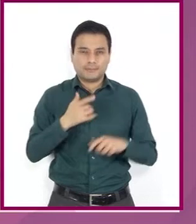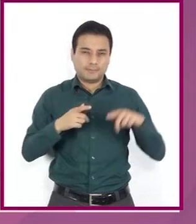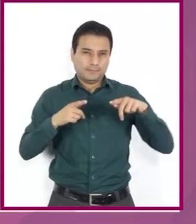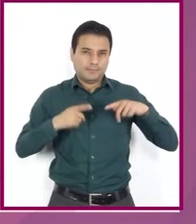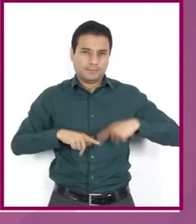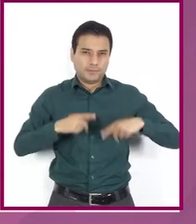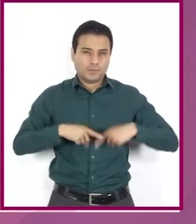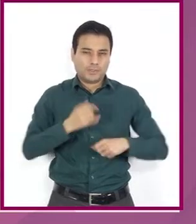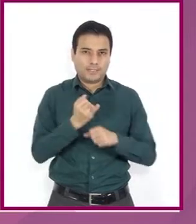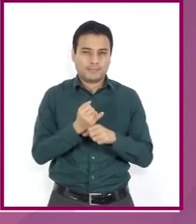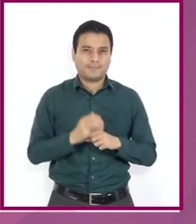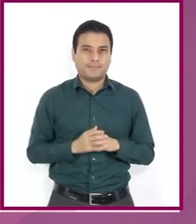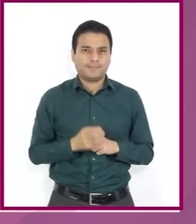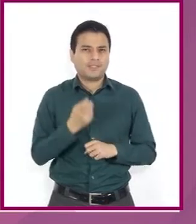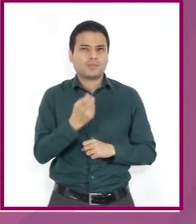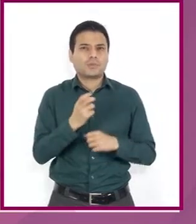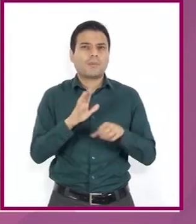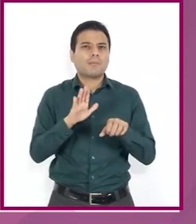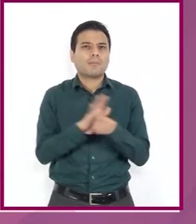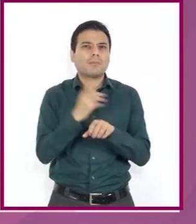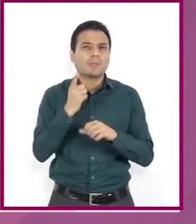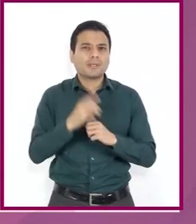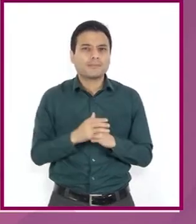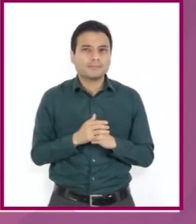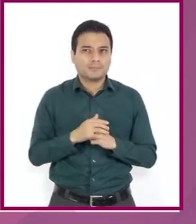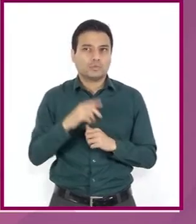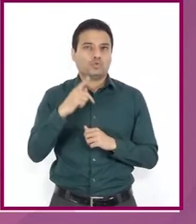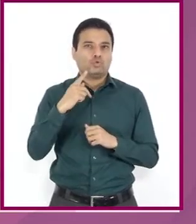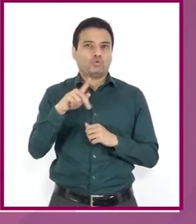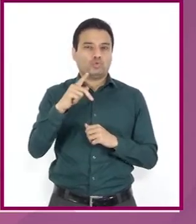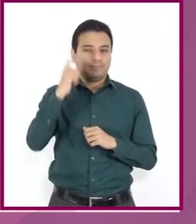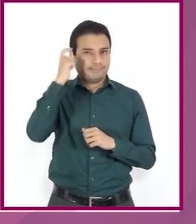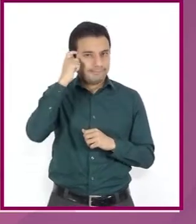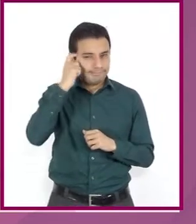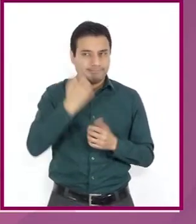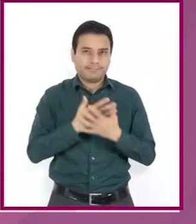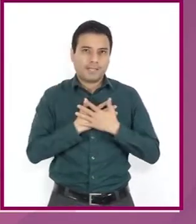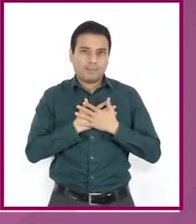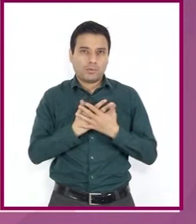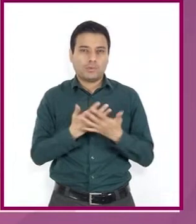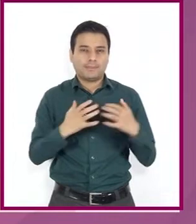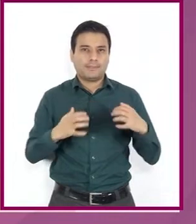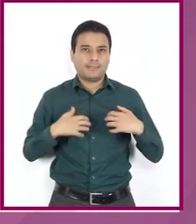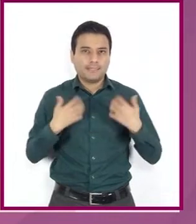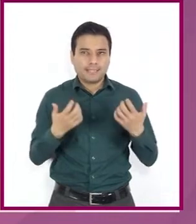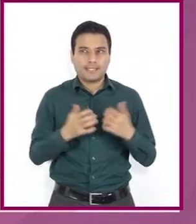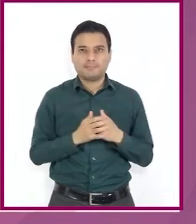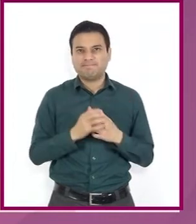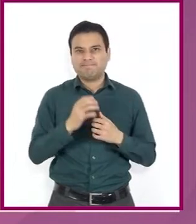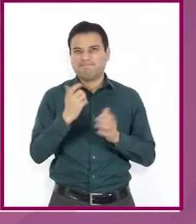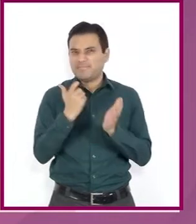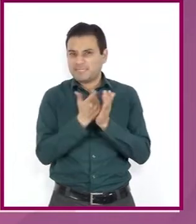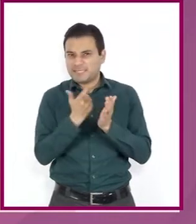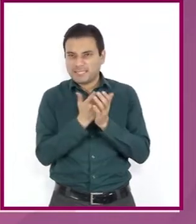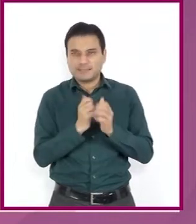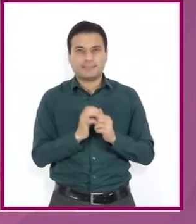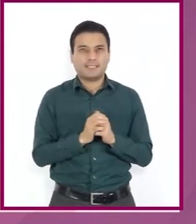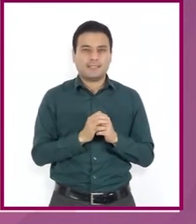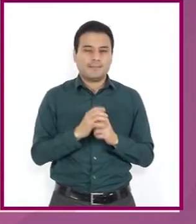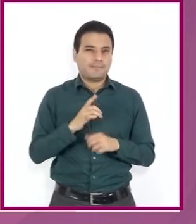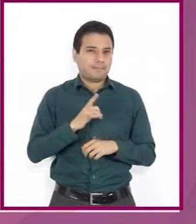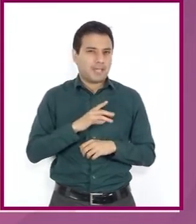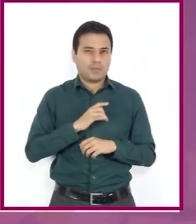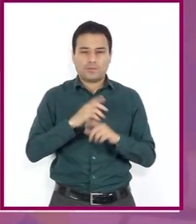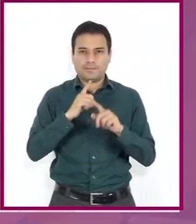personajes, resultado de los planteamientos psicológicos como el amor, la ira, la venganza, el miedo,